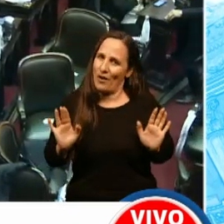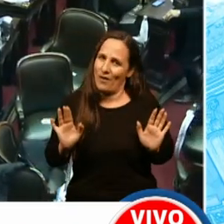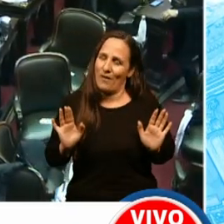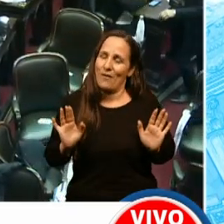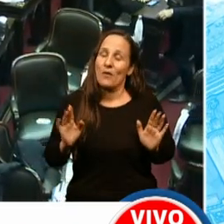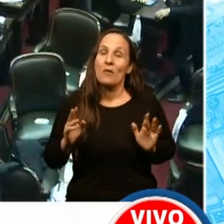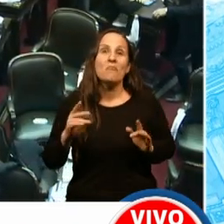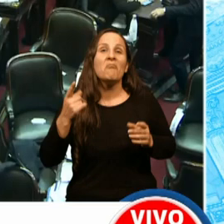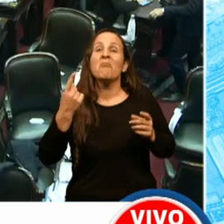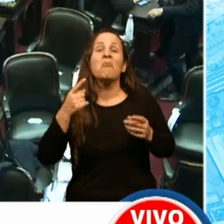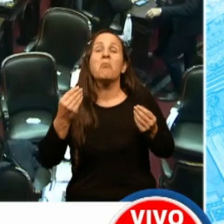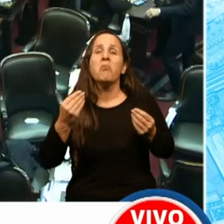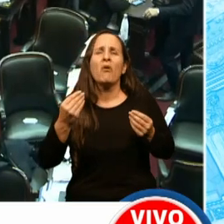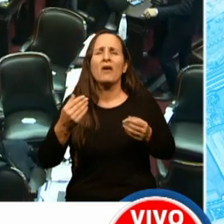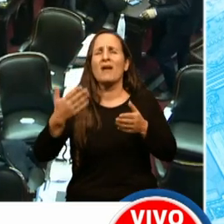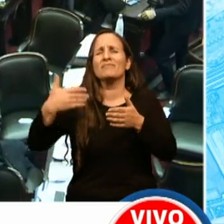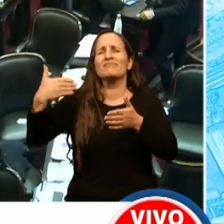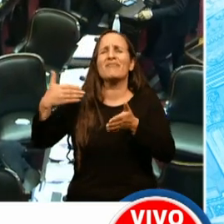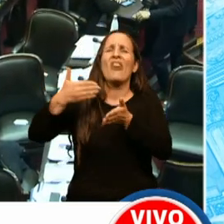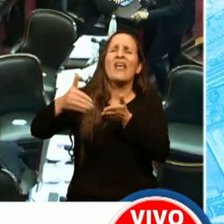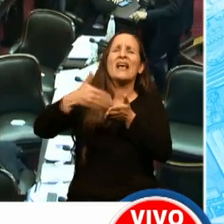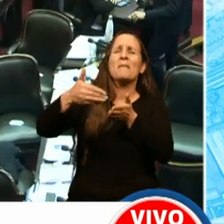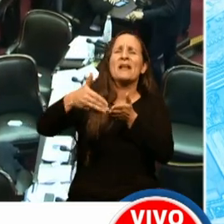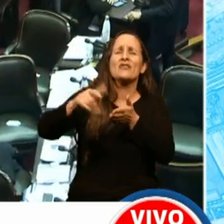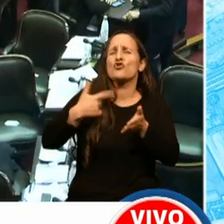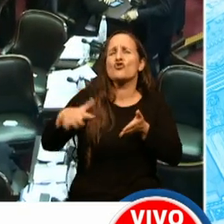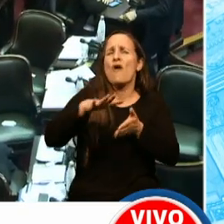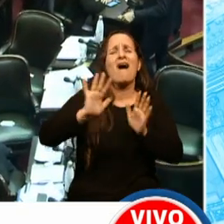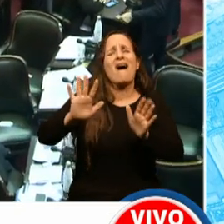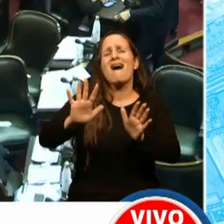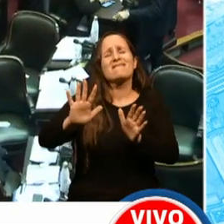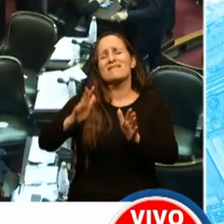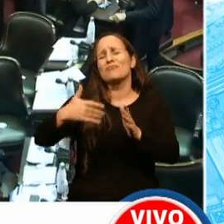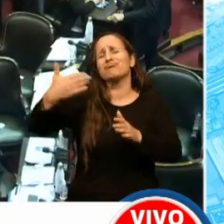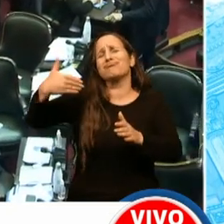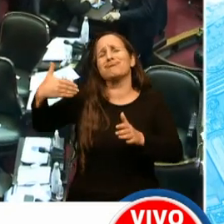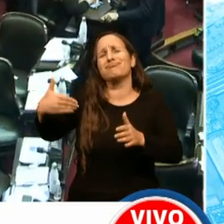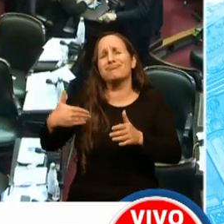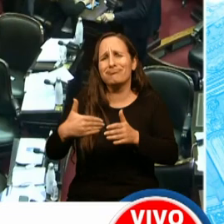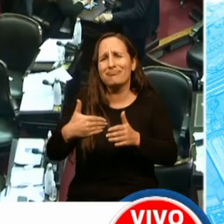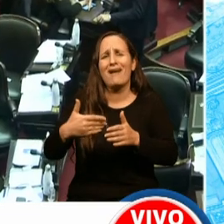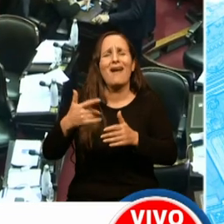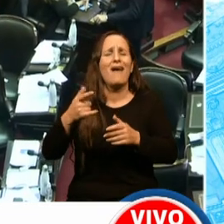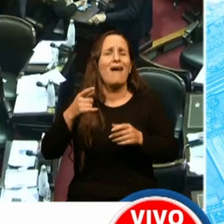se debe a una histórica discriminación estructural que no sólo le impuso múltiples barreras al